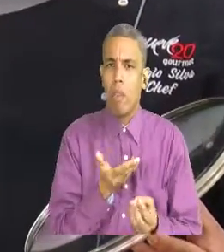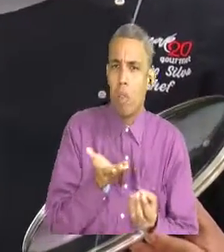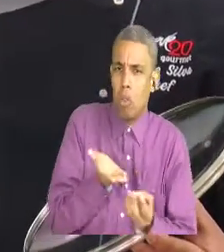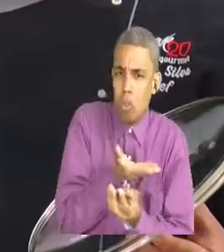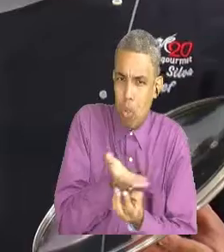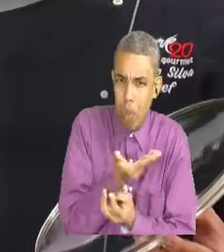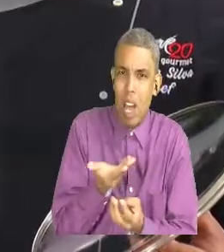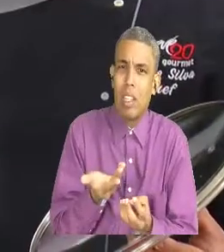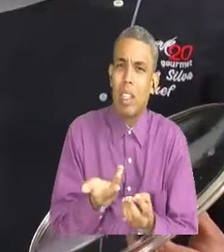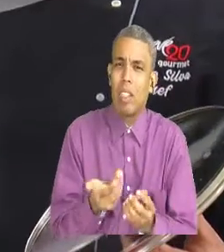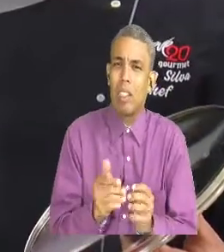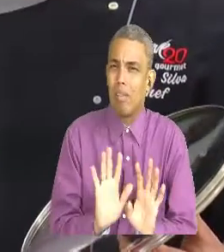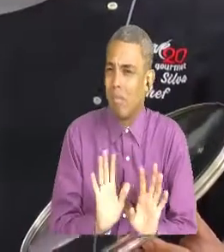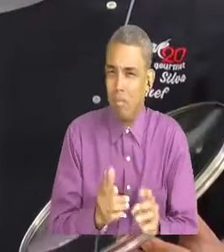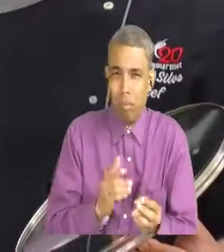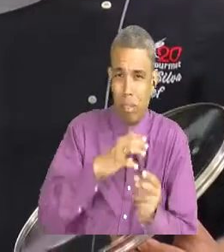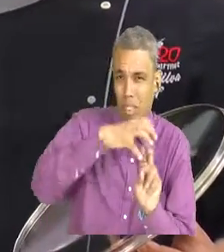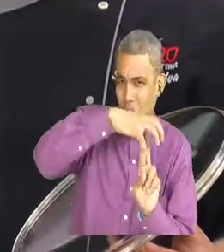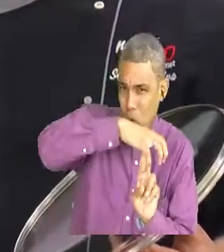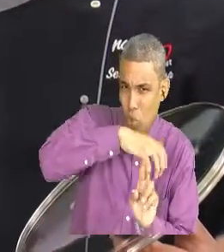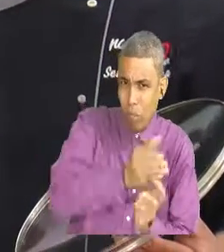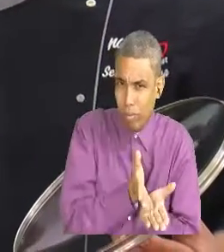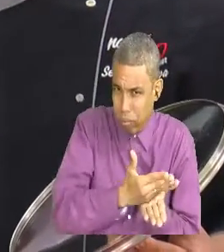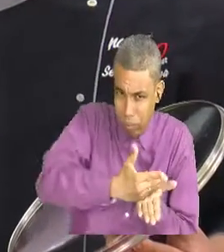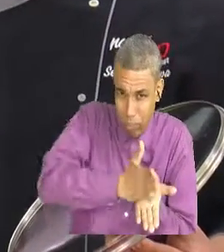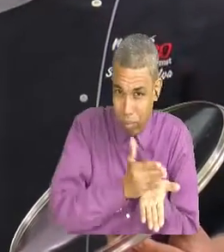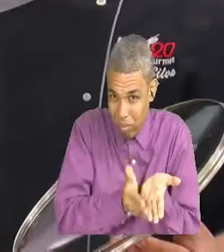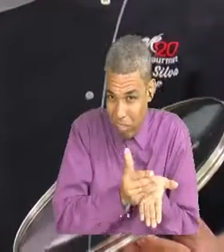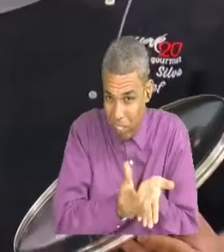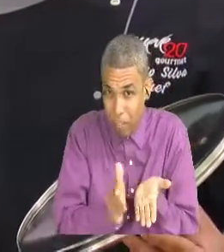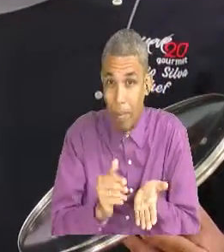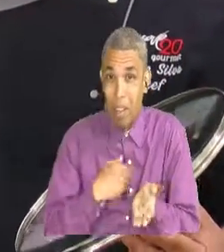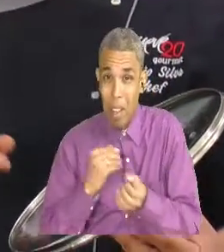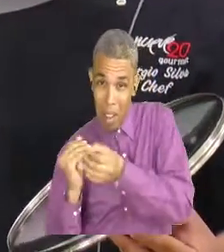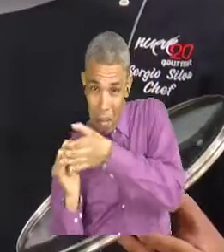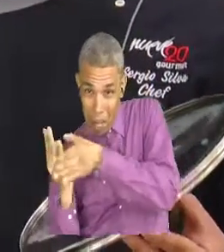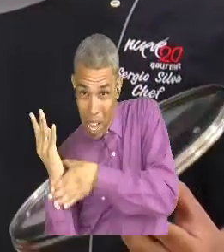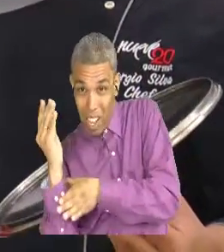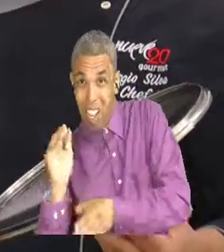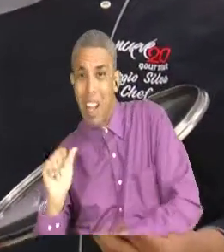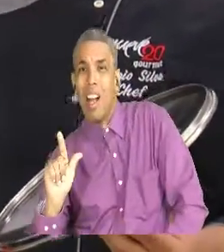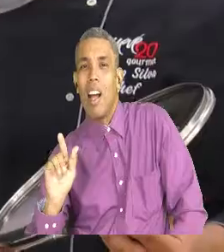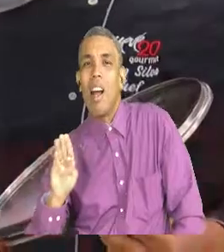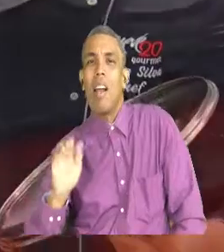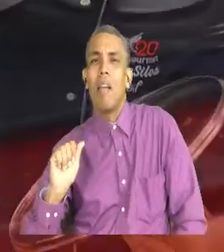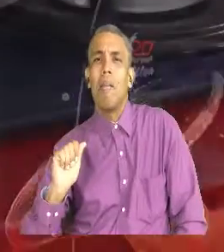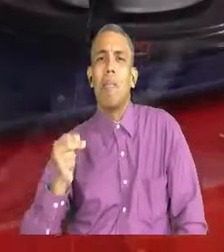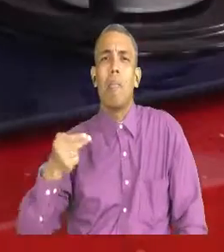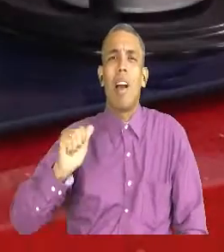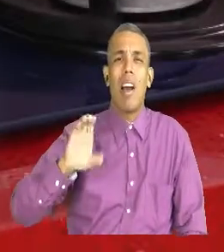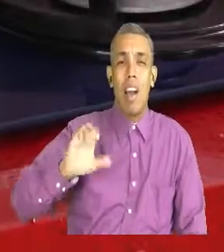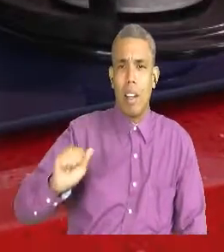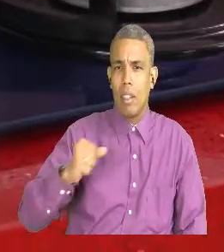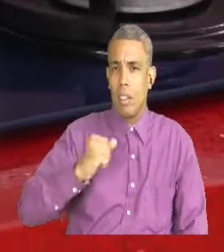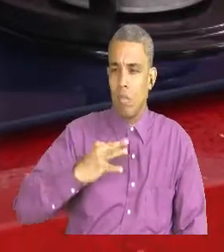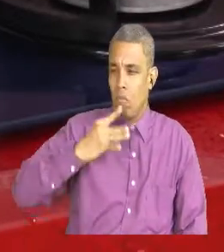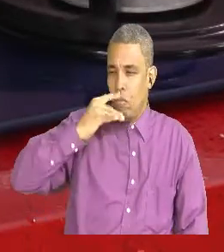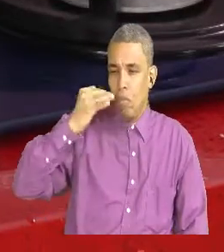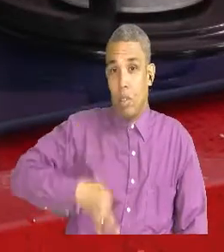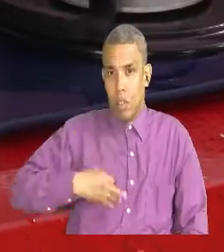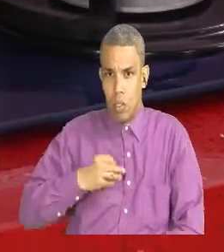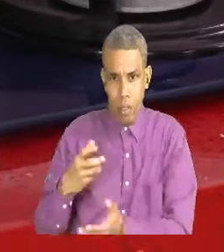unos champiñones, una buena cantidad de albahaca que la aromatiza muy bien. Entonces la idea es mezclar con todo lo que se imagine el cocinero.